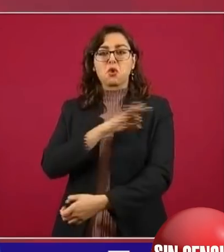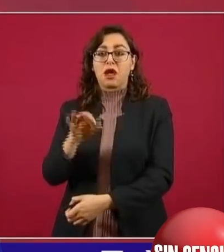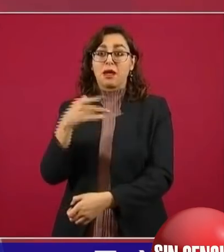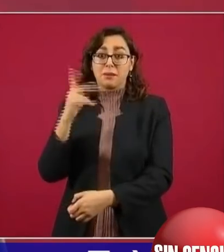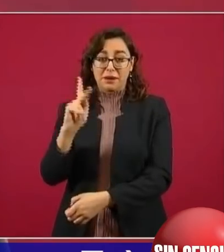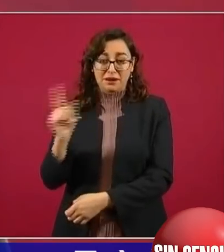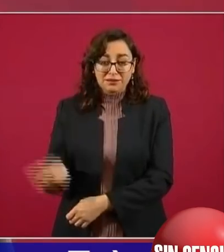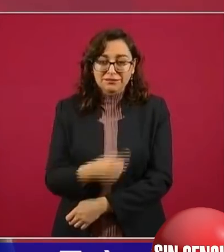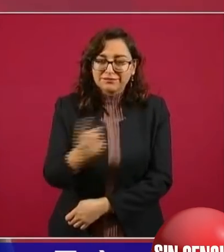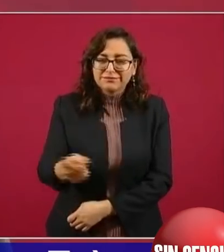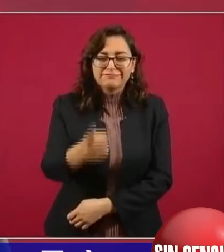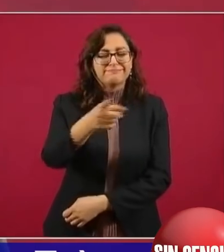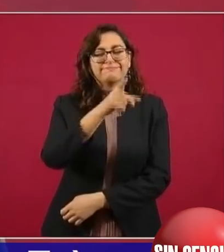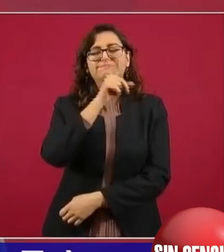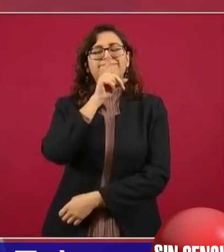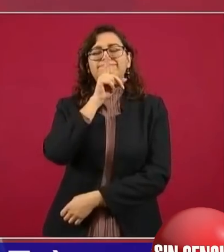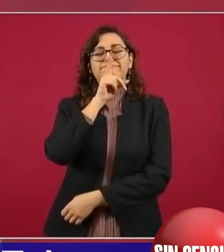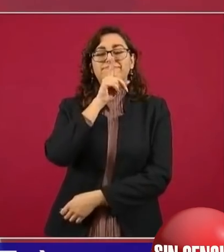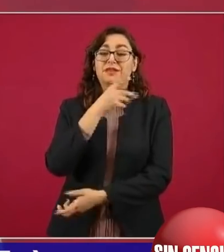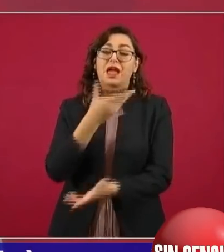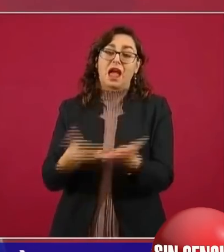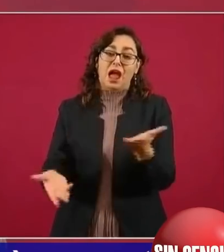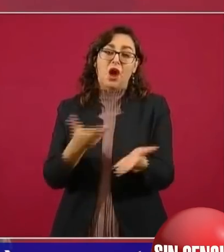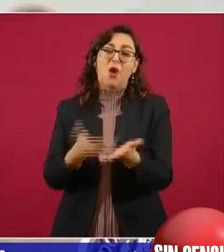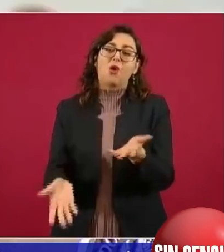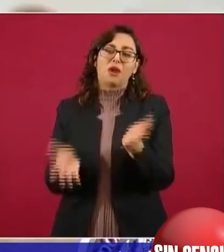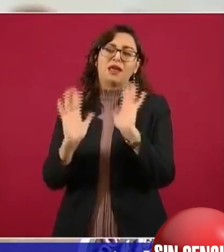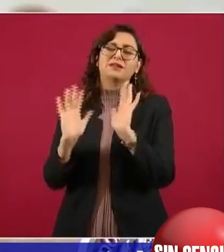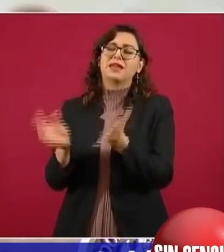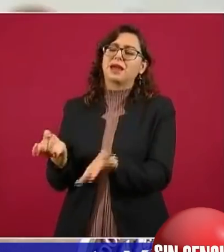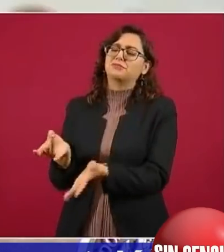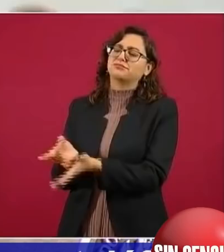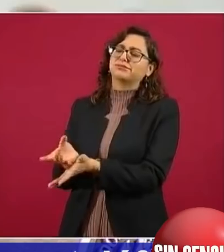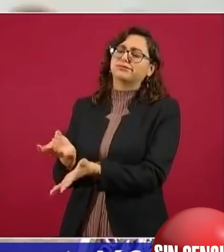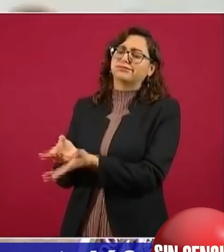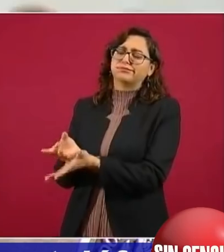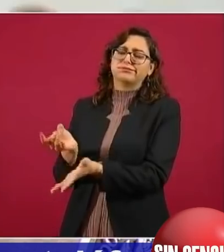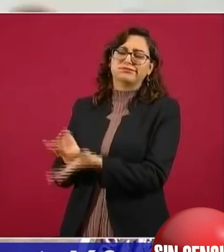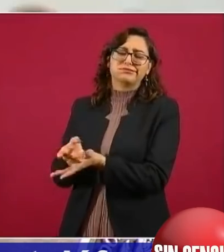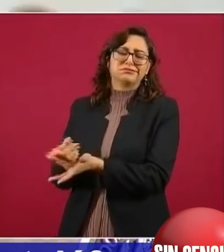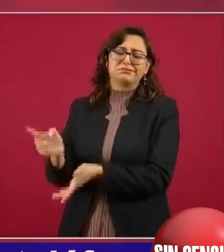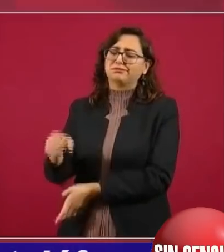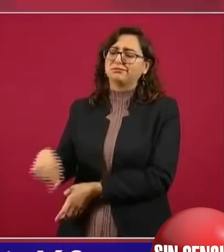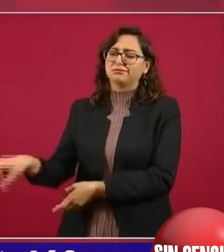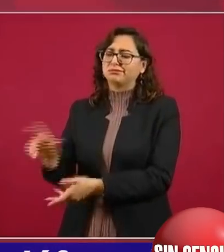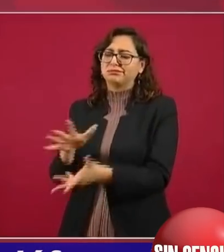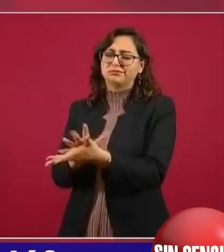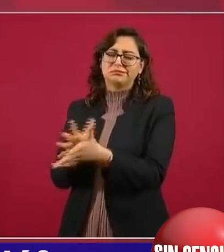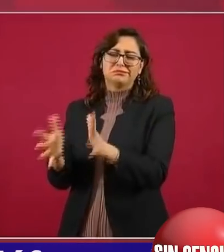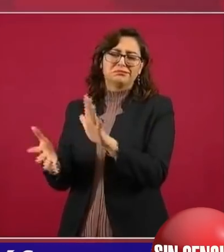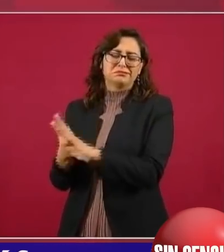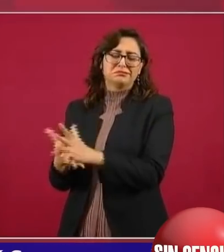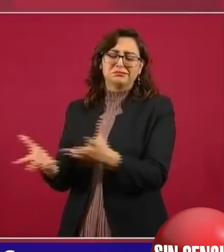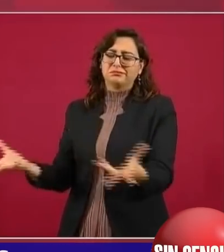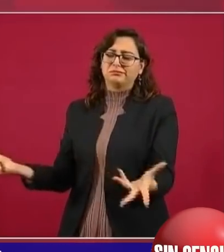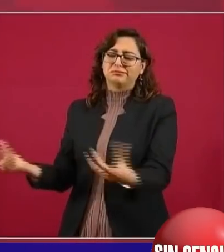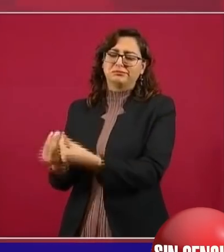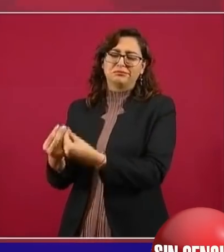de que son lo mismo, defienden la misma